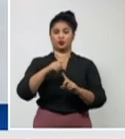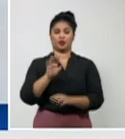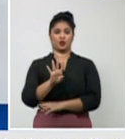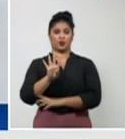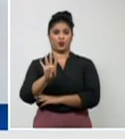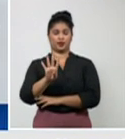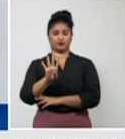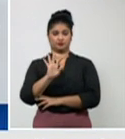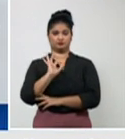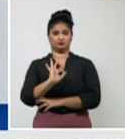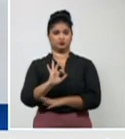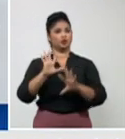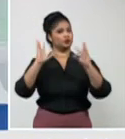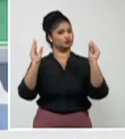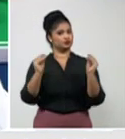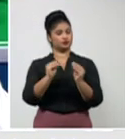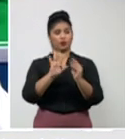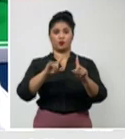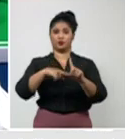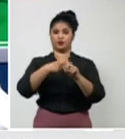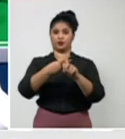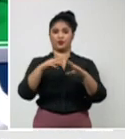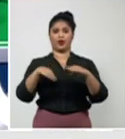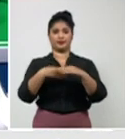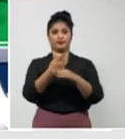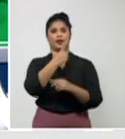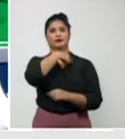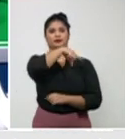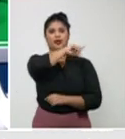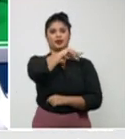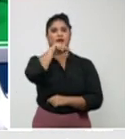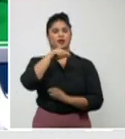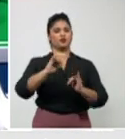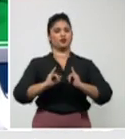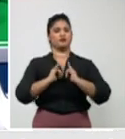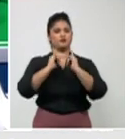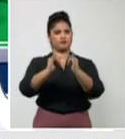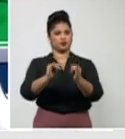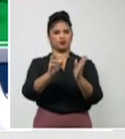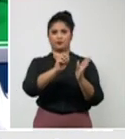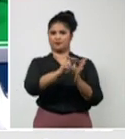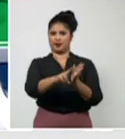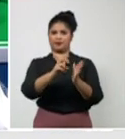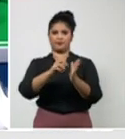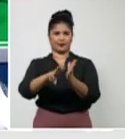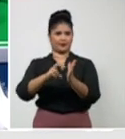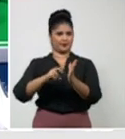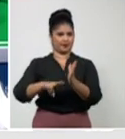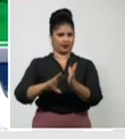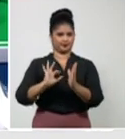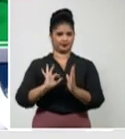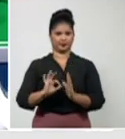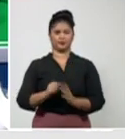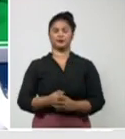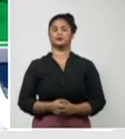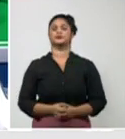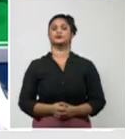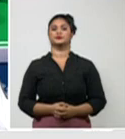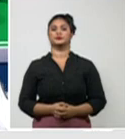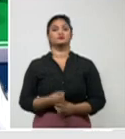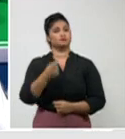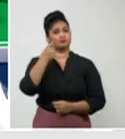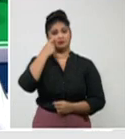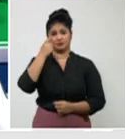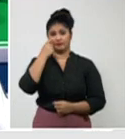ayer con la enfermedad. Nuevamente una dispersión bastante importante